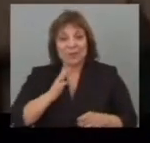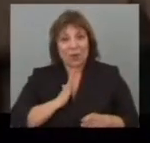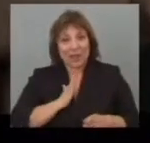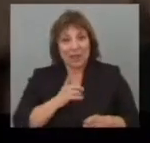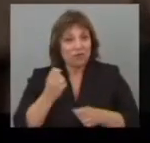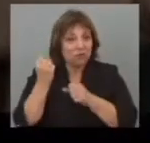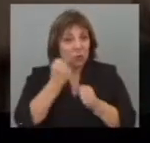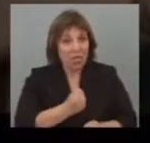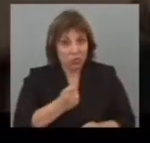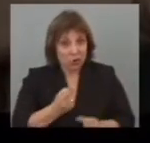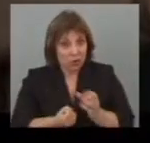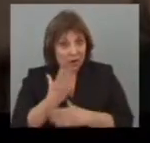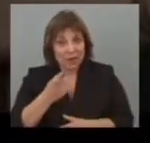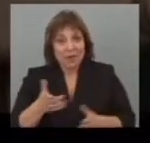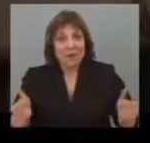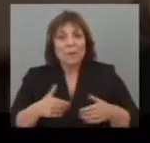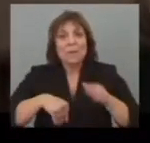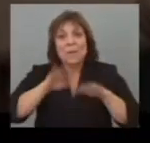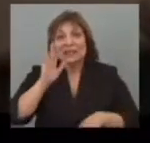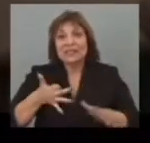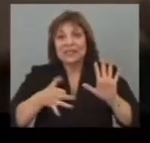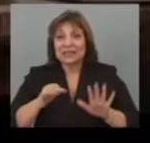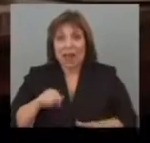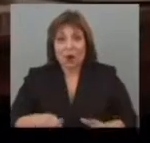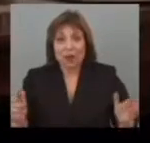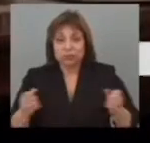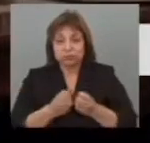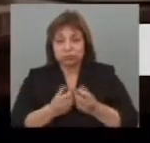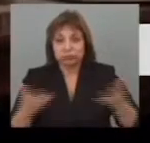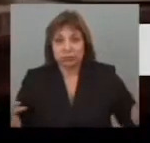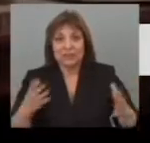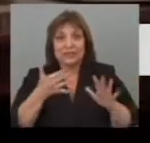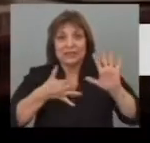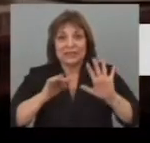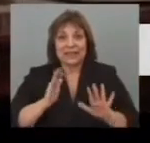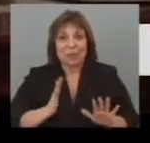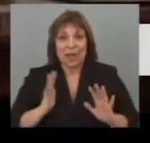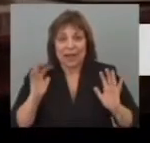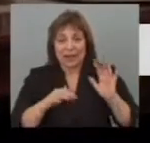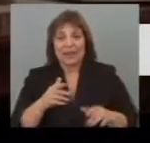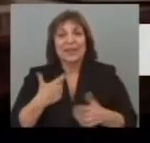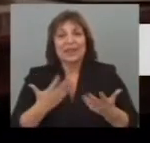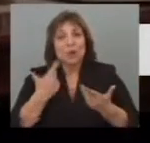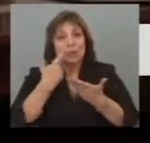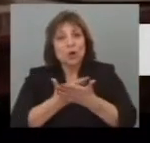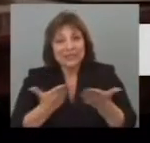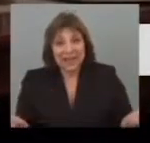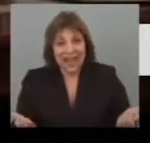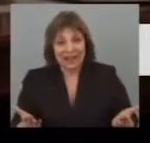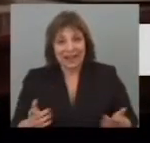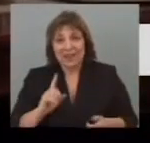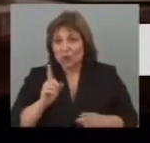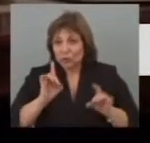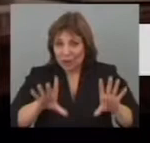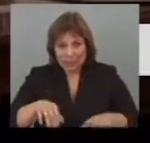de las fundadoras del grupo que hoy reúne a más de 60 mujeres. Nosotros lo que quisimos visibilizar es el hecho de la violencia doméstica, que no es solamente